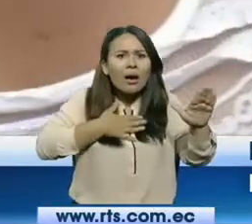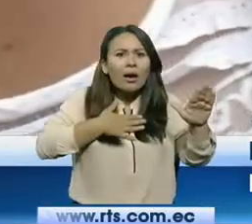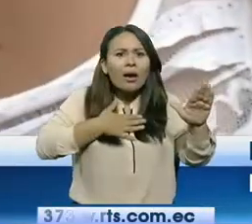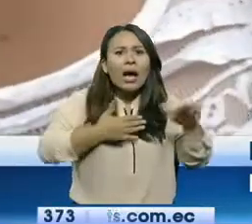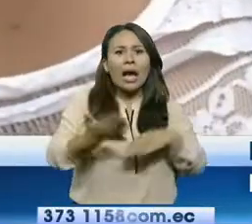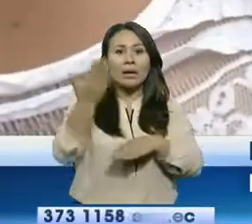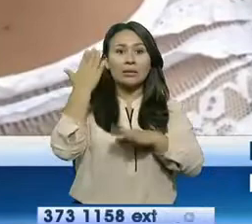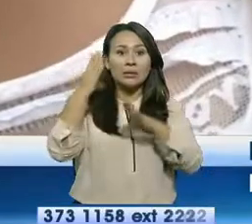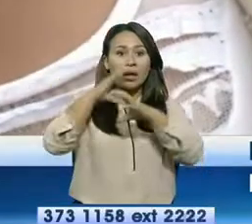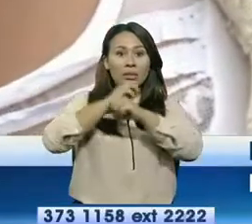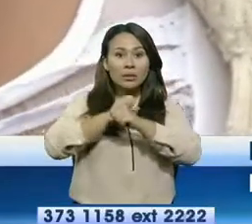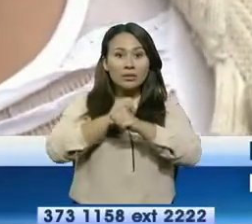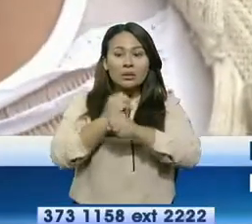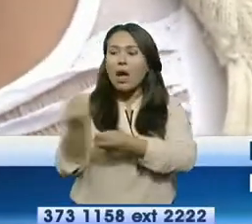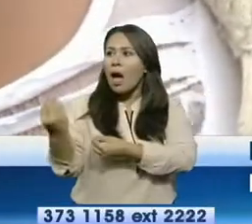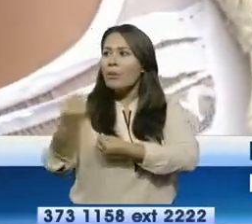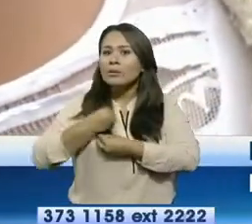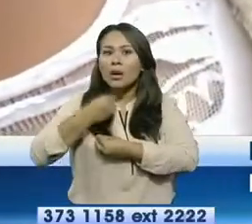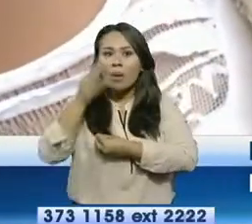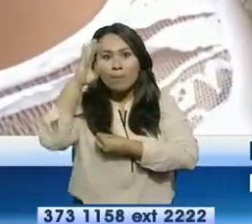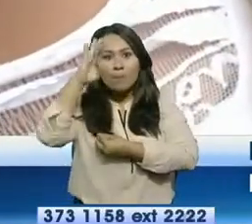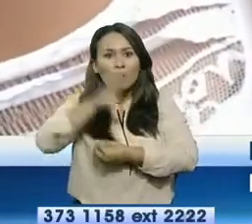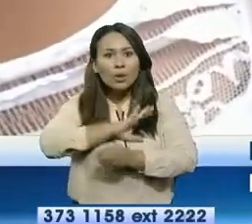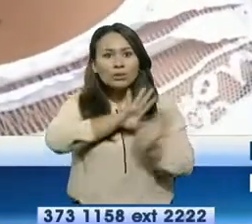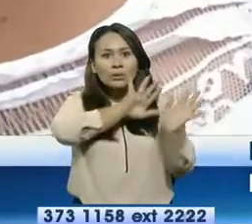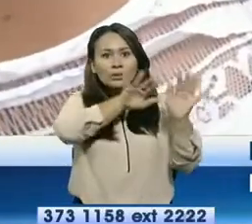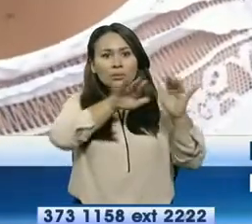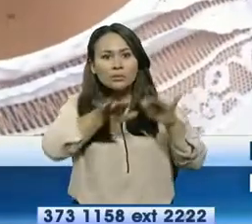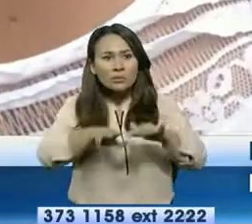Anoche nos enteramos por unos agentes que vinieron,